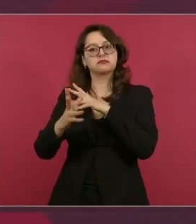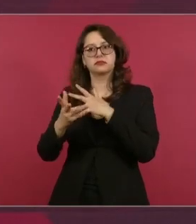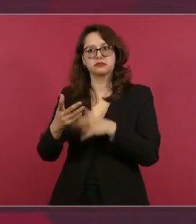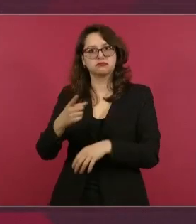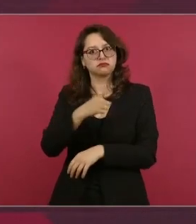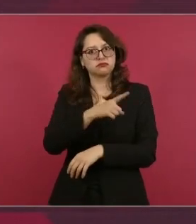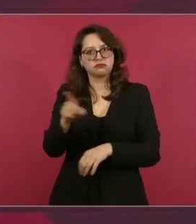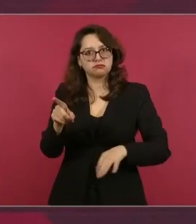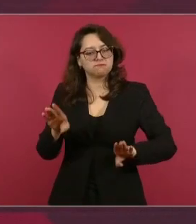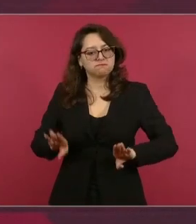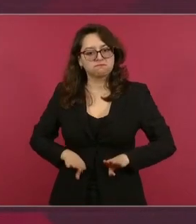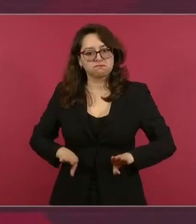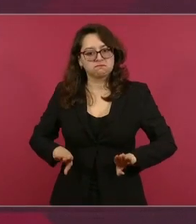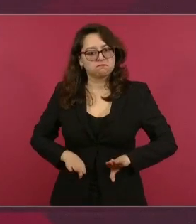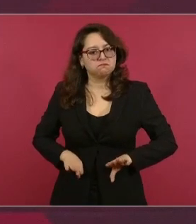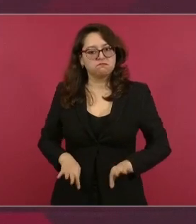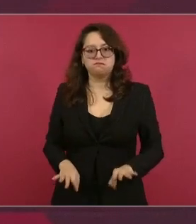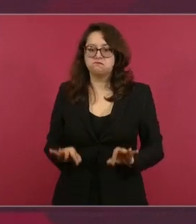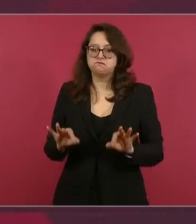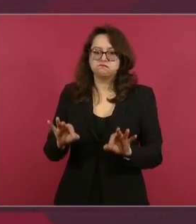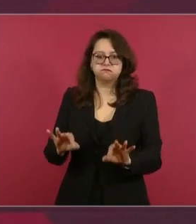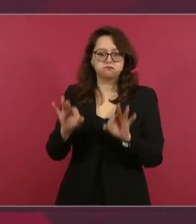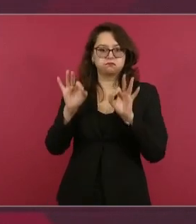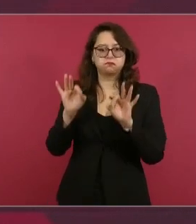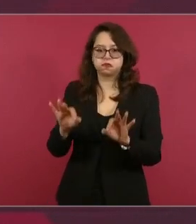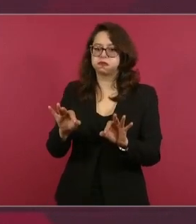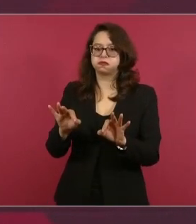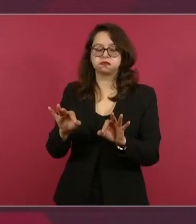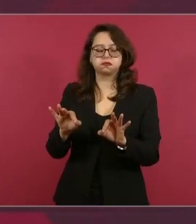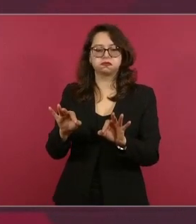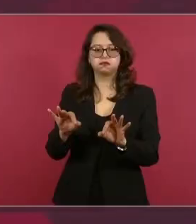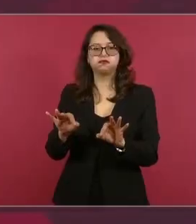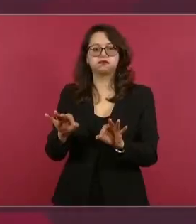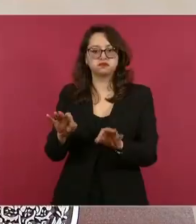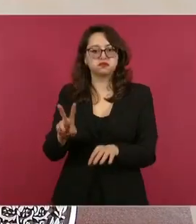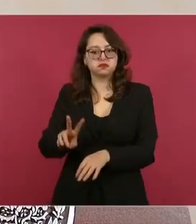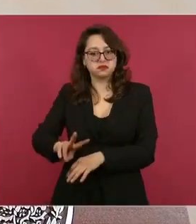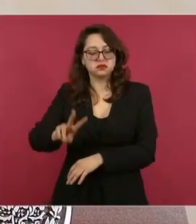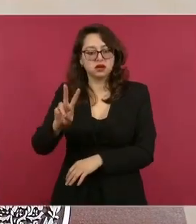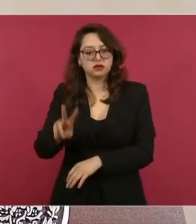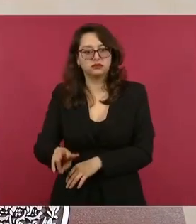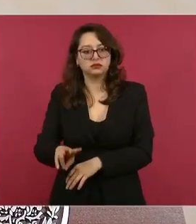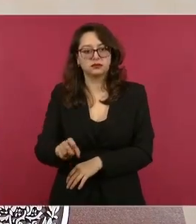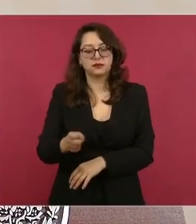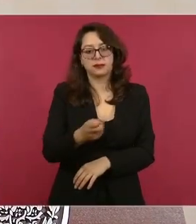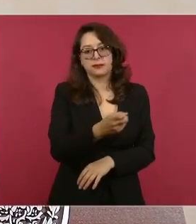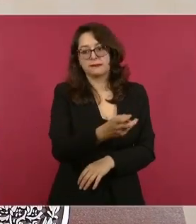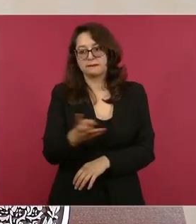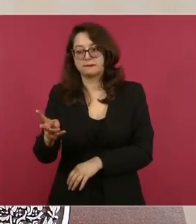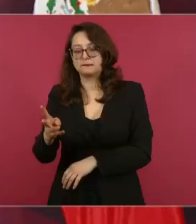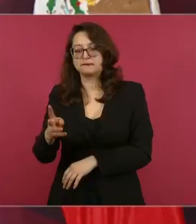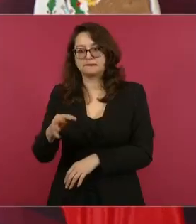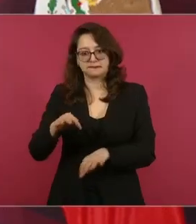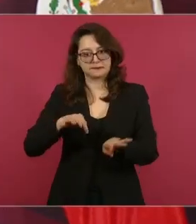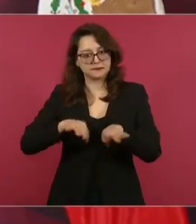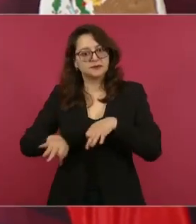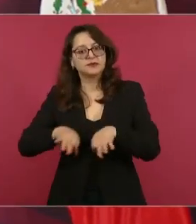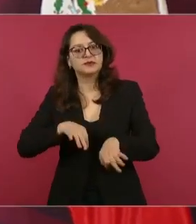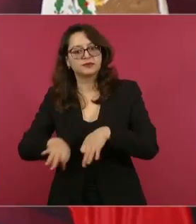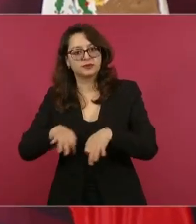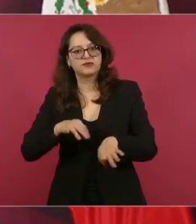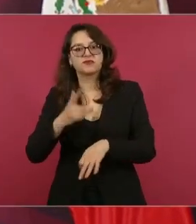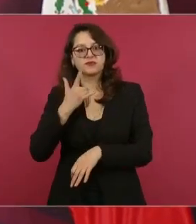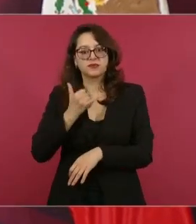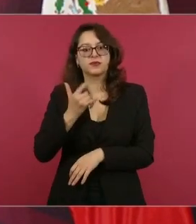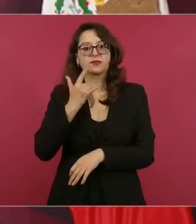y por eso han emigrado muchos y como son muy trabajadores,